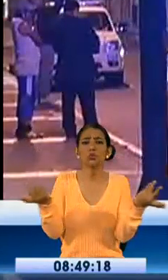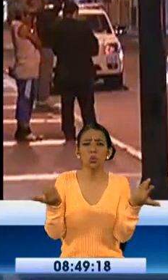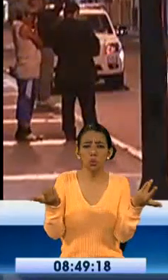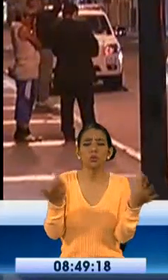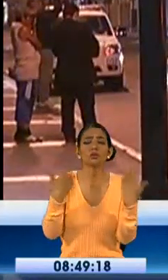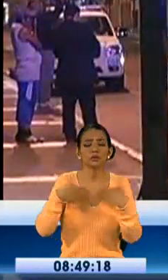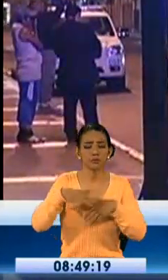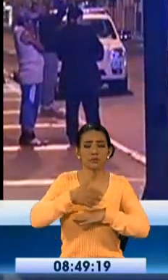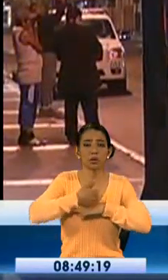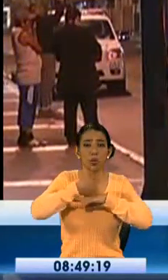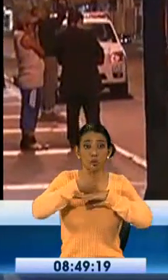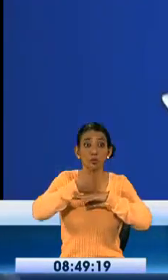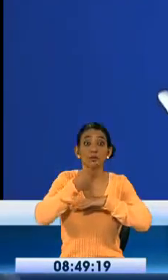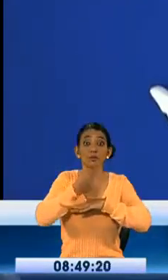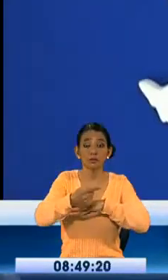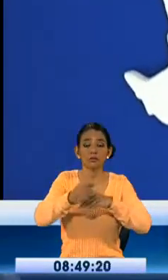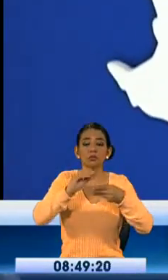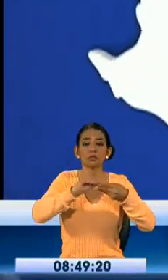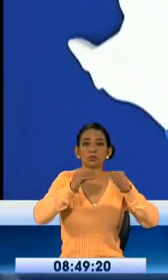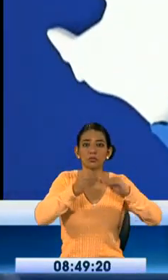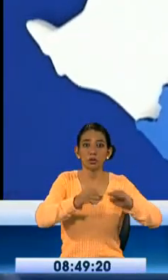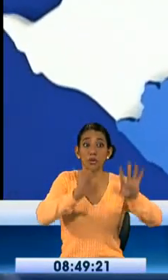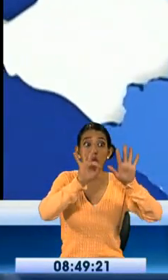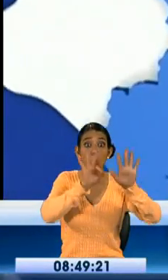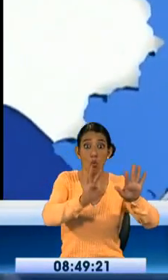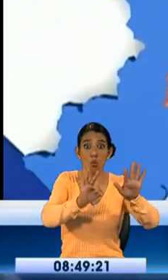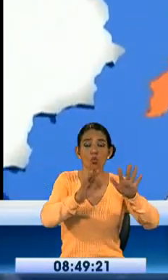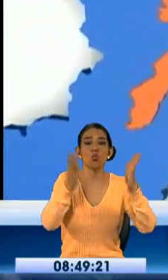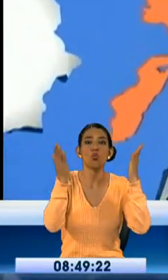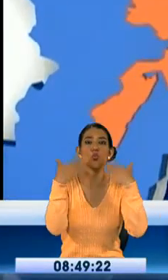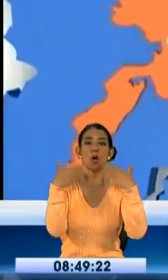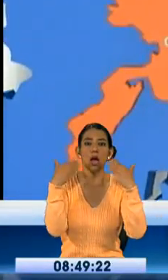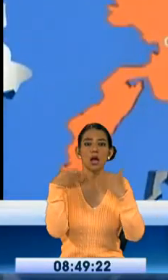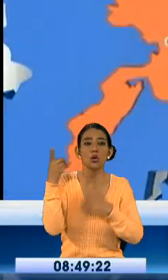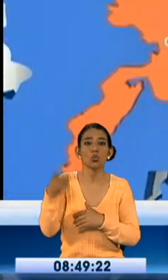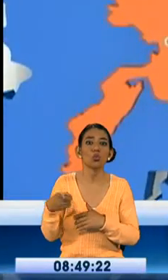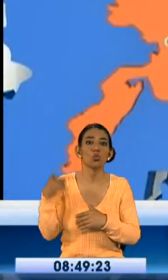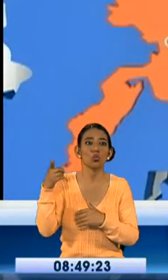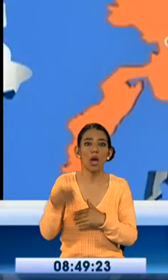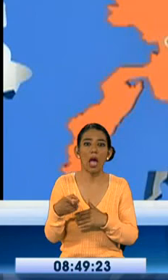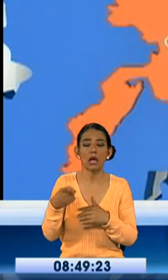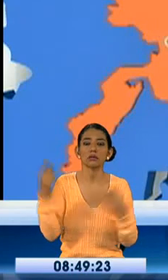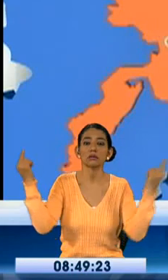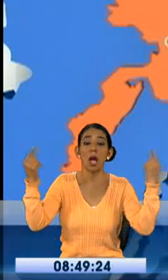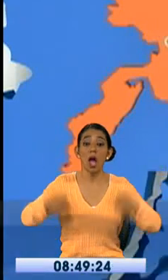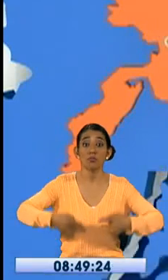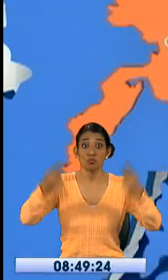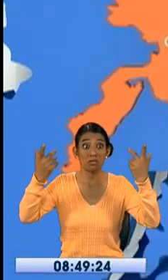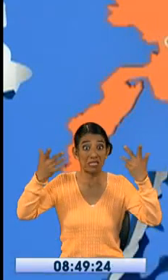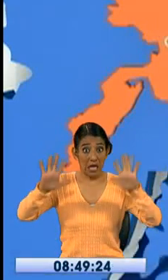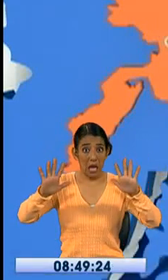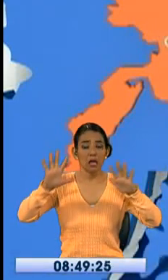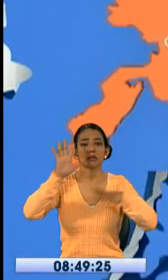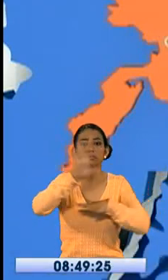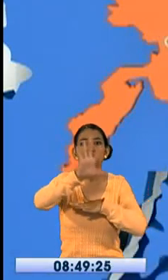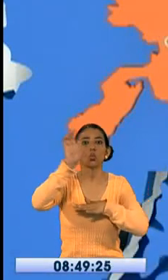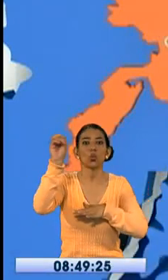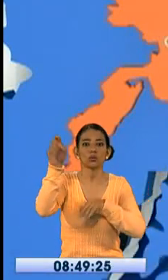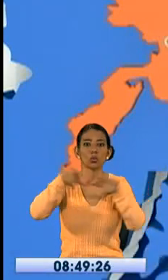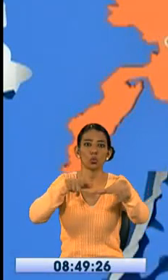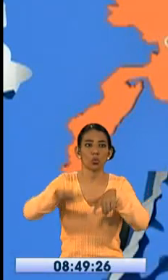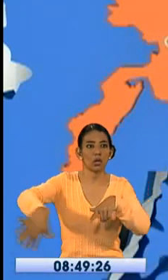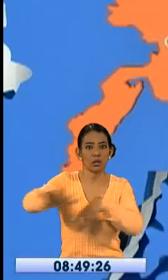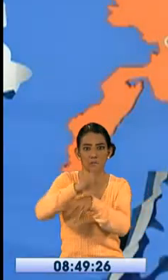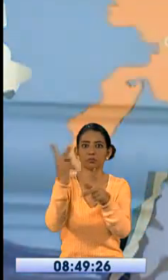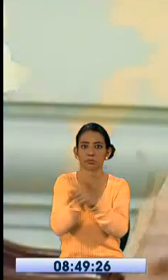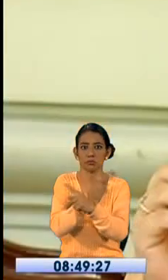las autoridades, en la zona 8, que comprende Guayaquil, Durán y San Borondón, se han identificado 50 sectores de